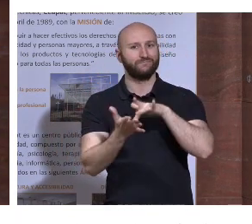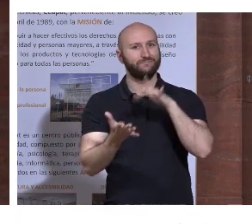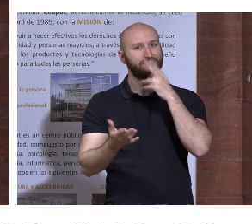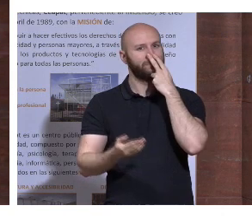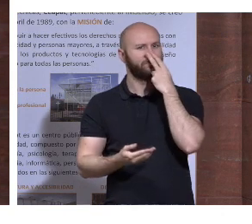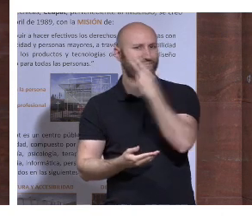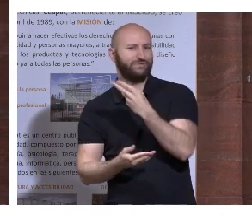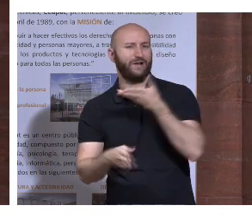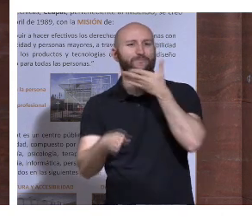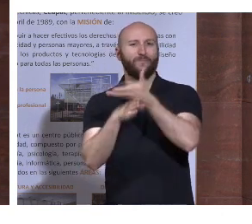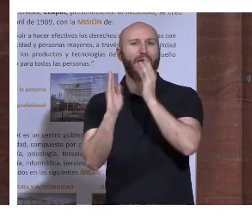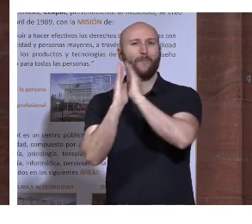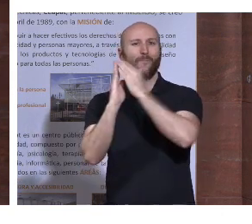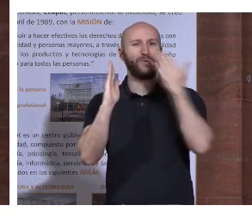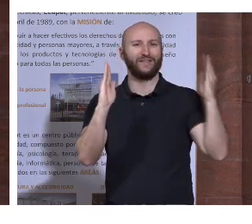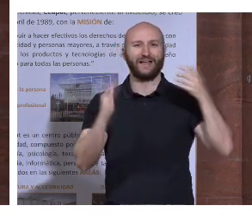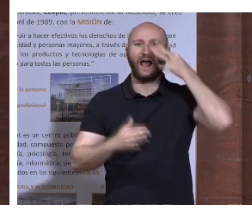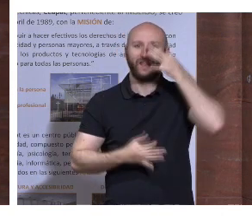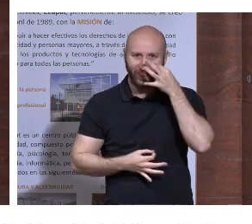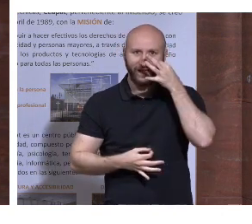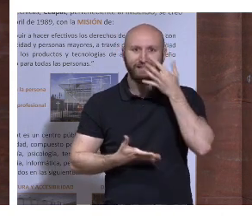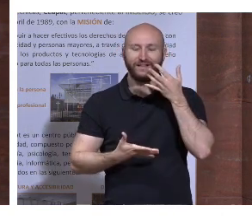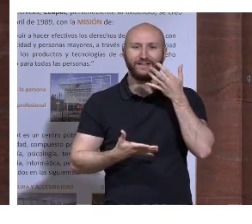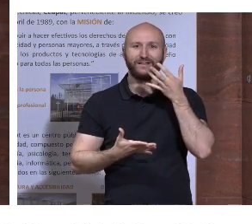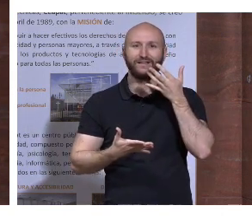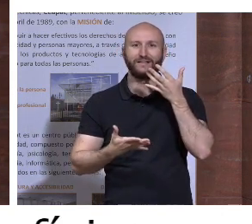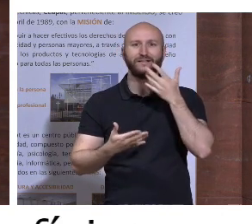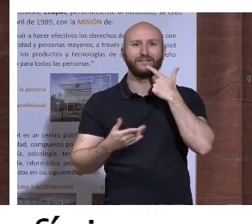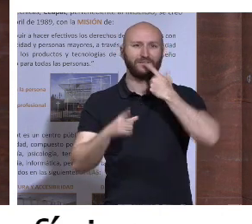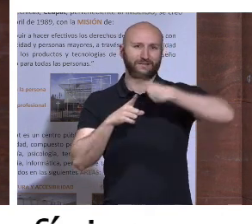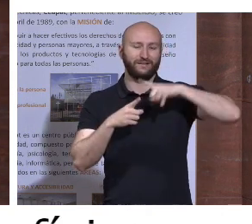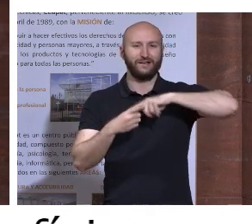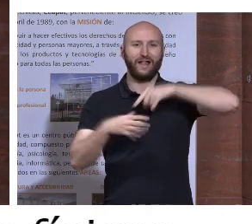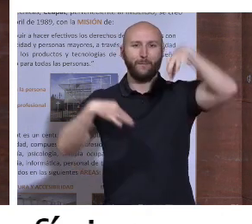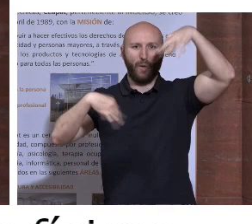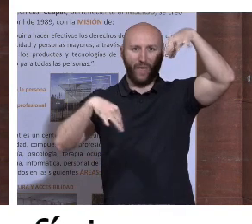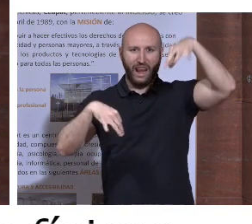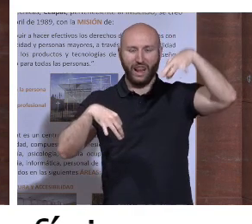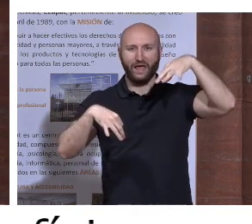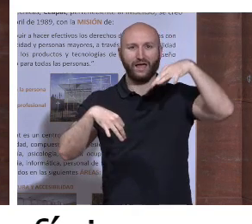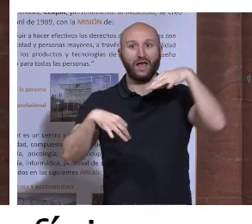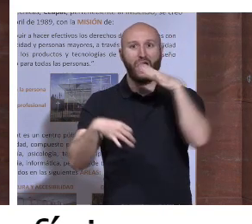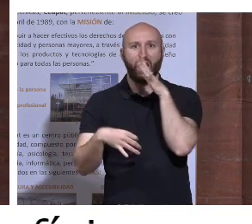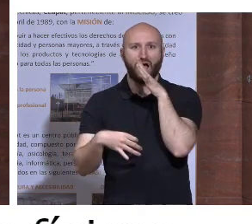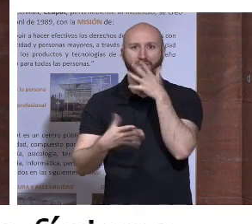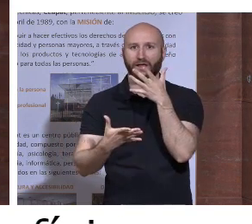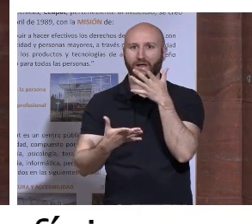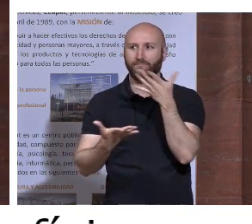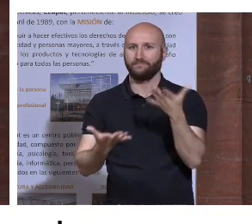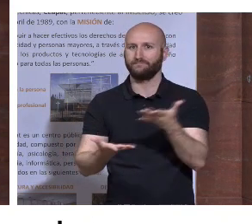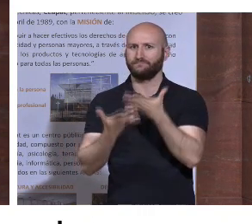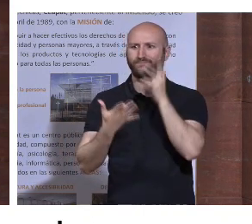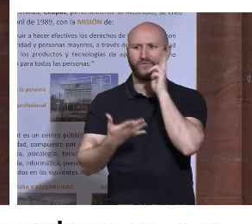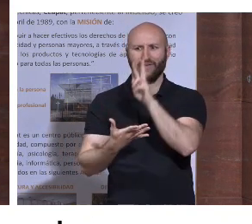en que se acudía a bibliotecas físicas con libros de papel, hoy los encontramos muchos de